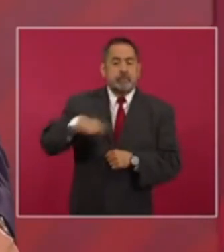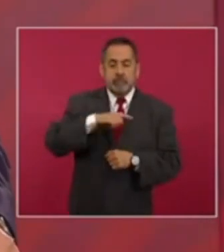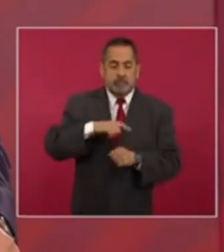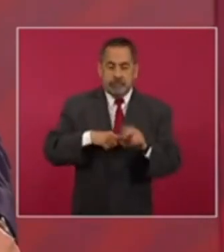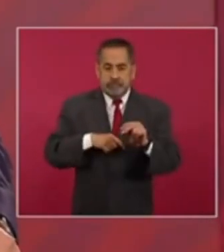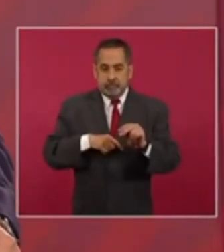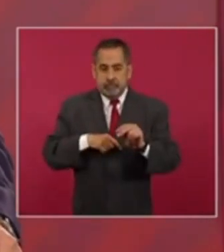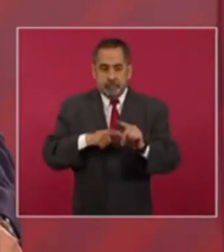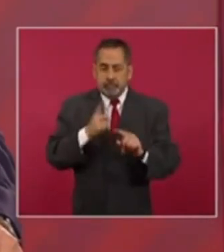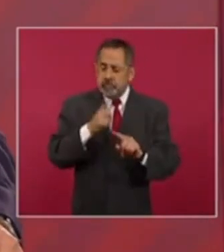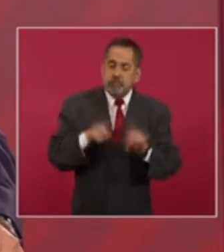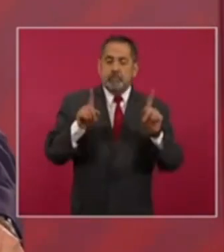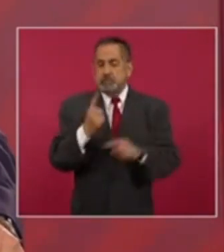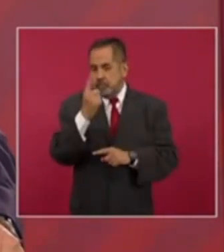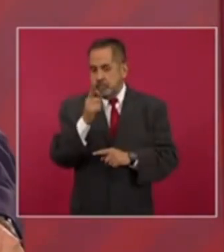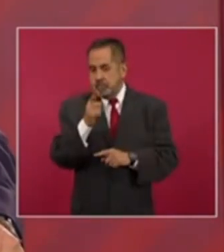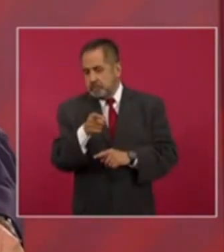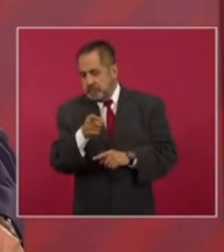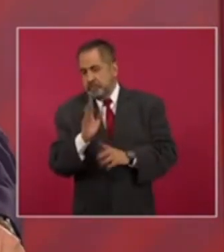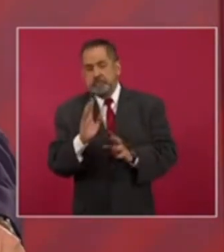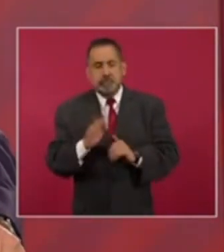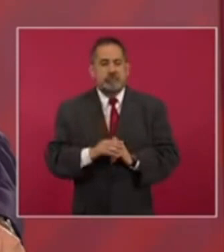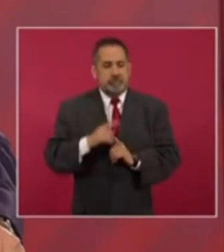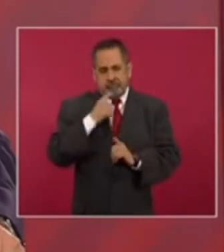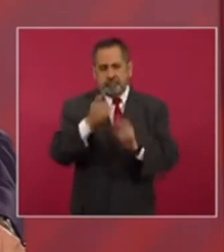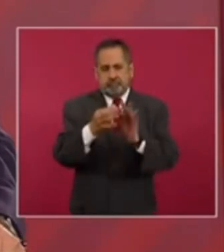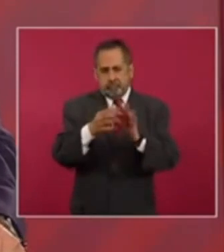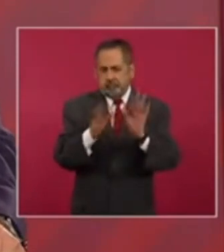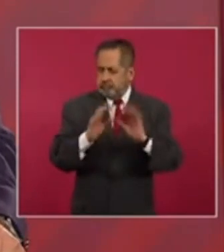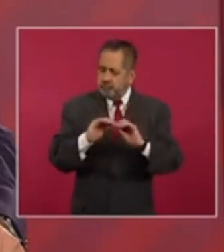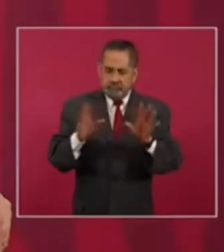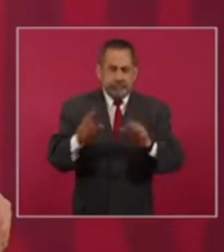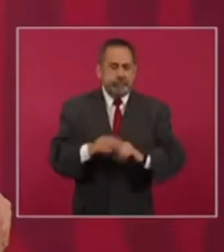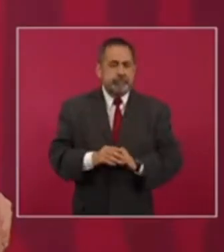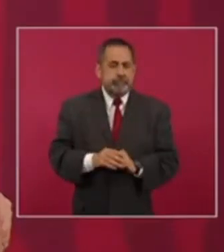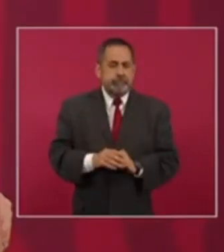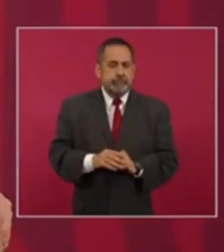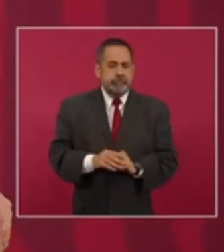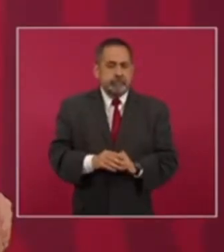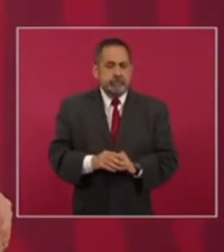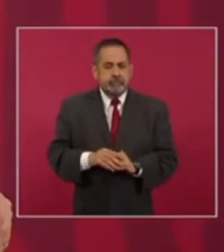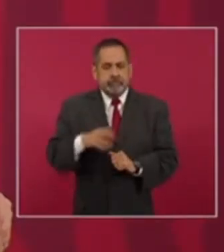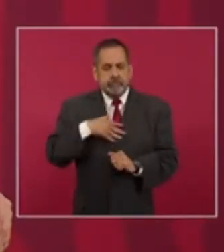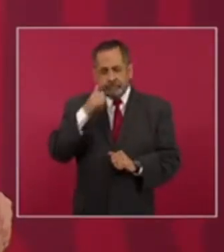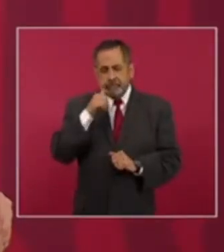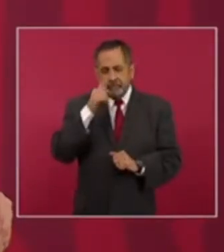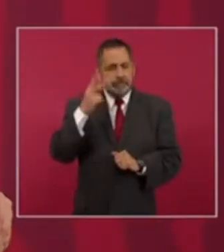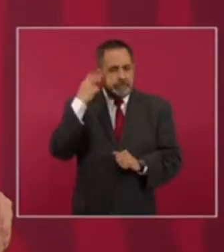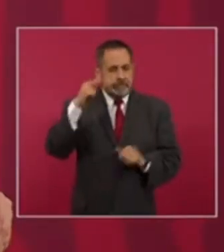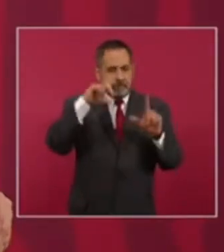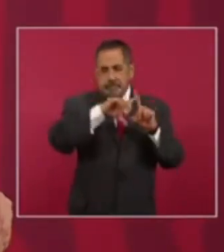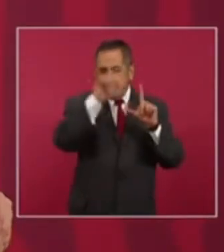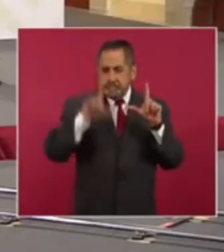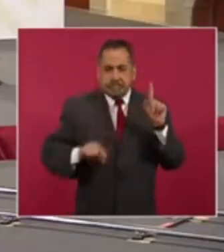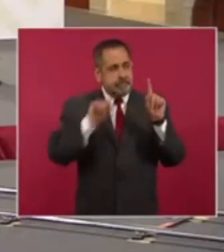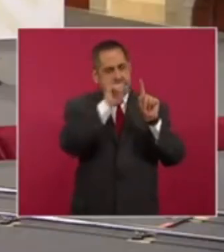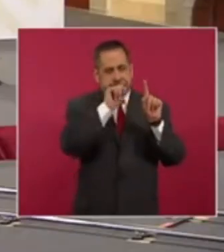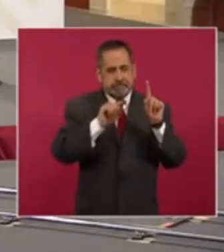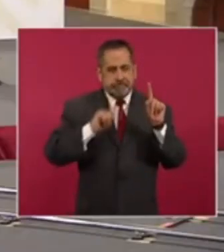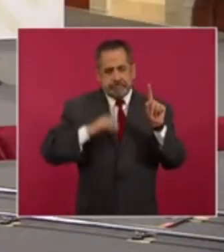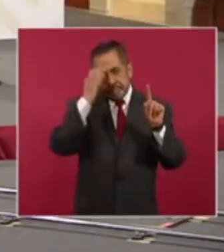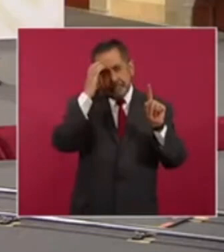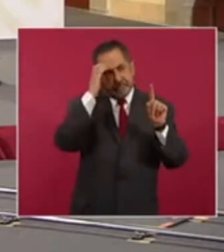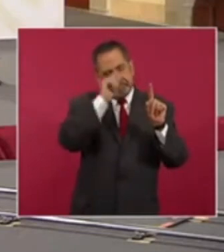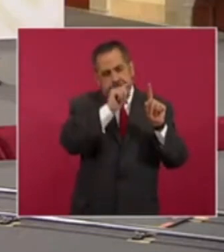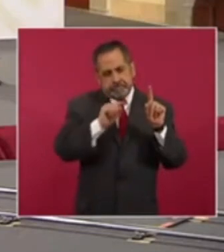regla, es la excepción. Les puedo decir, porque recorro todo el país,